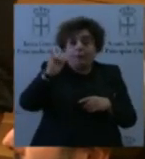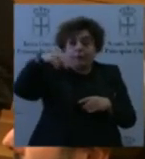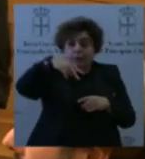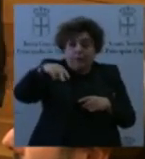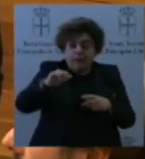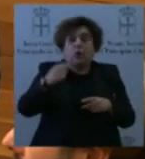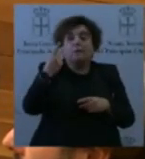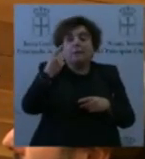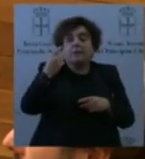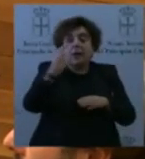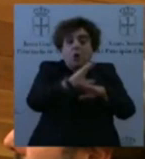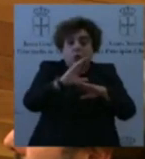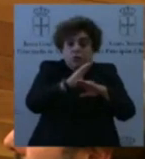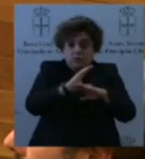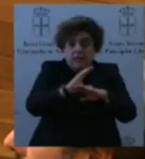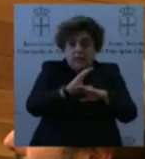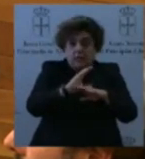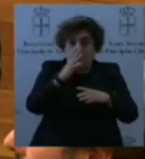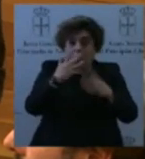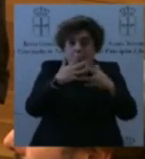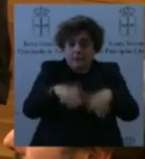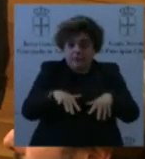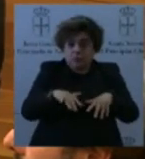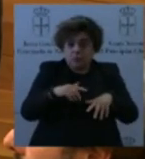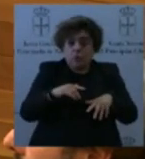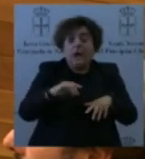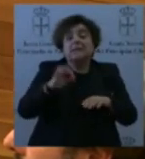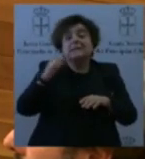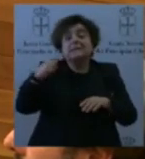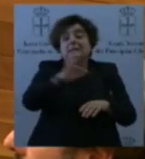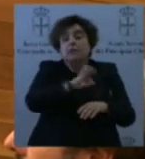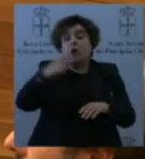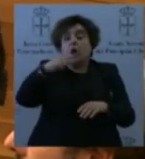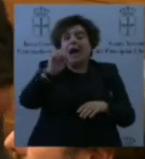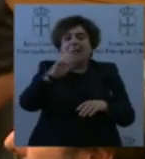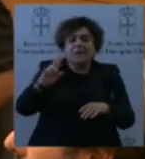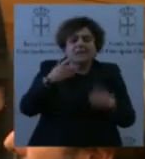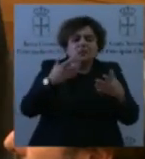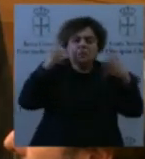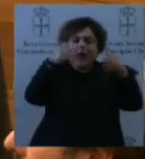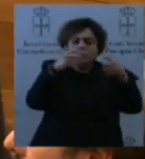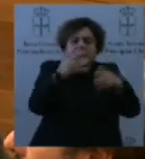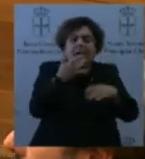y Territorio, don Jorge García, ¿quién les ha asesorado desde el punto de vista patrimonial y urbanístico? Gracias.